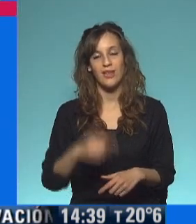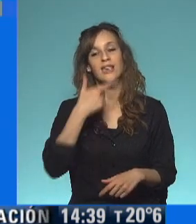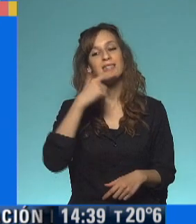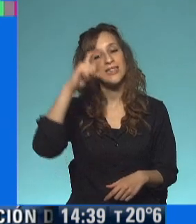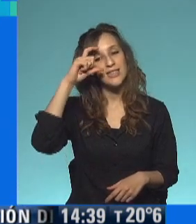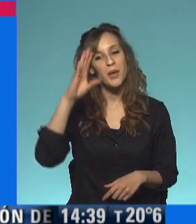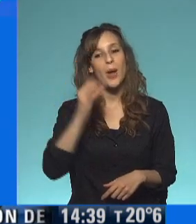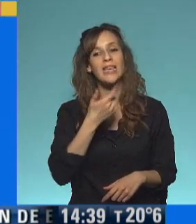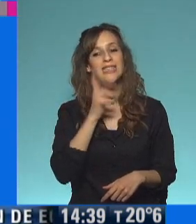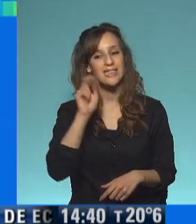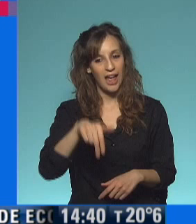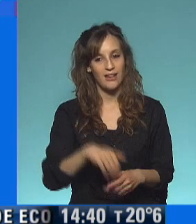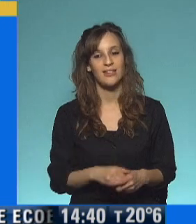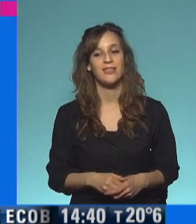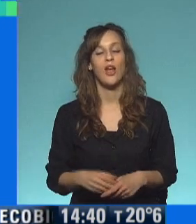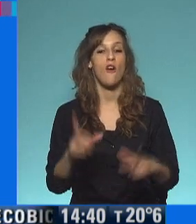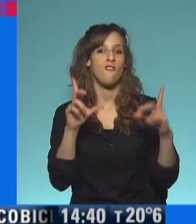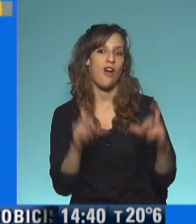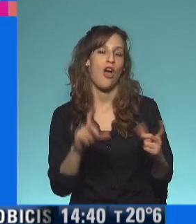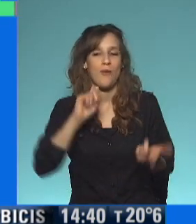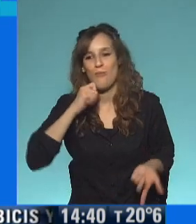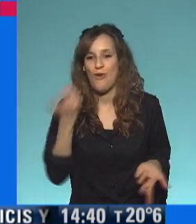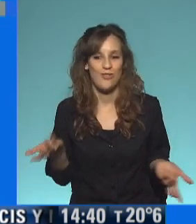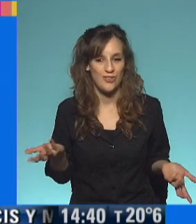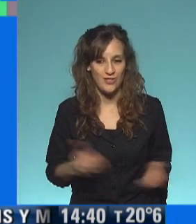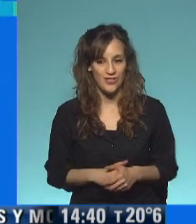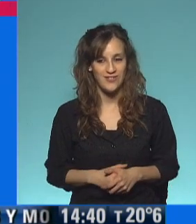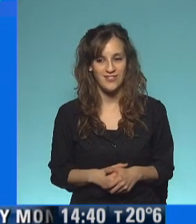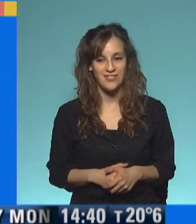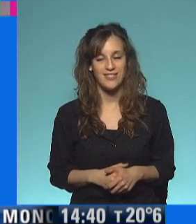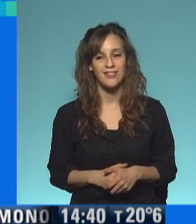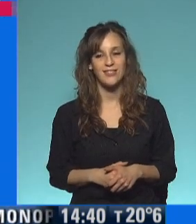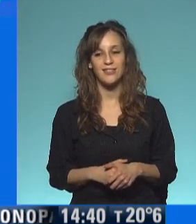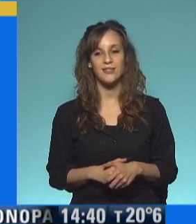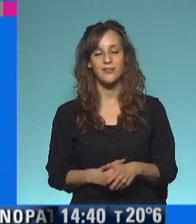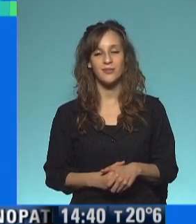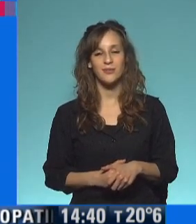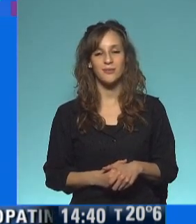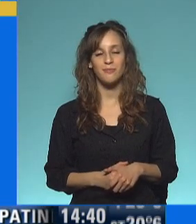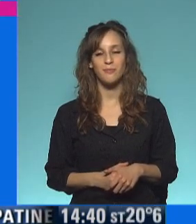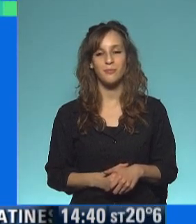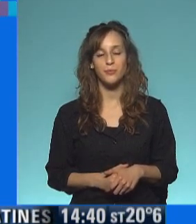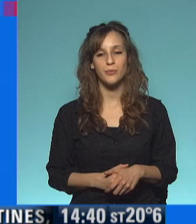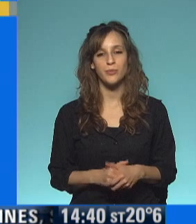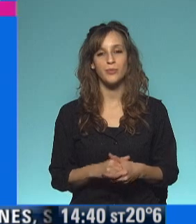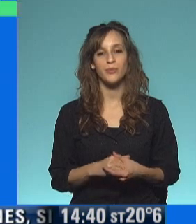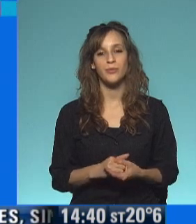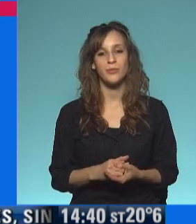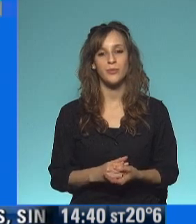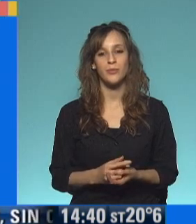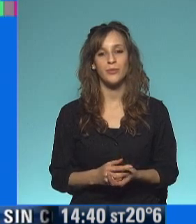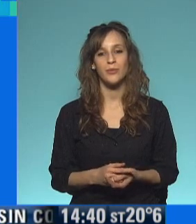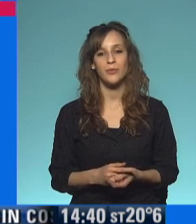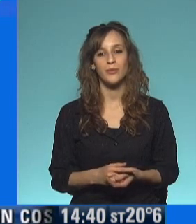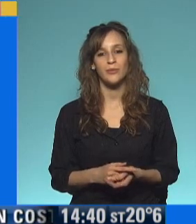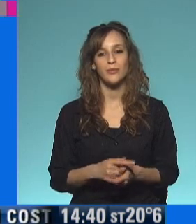Sebastián. Ay, foto de la foto, qué hermoso. Ay, no salí tan terrible en esta foto. No. Ahora que... no. Mirá, foto con... Eso, necesito